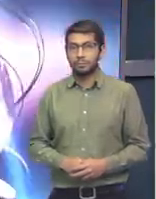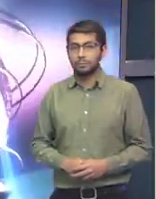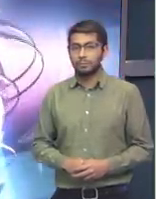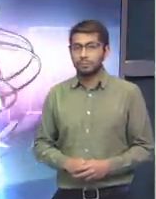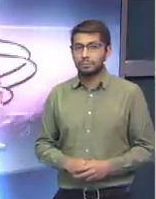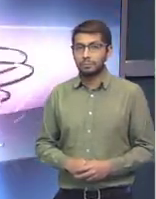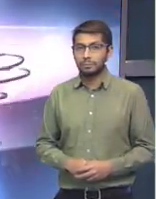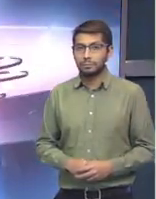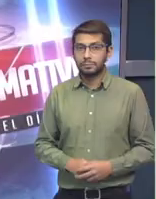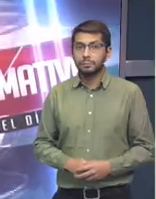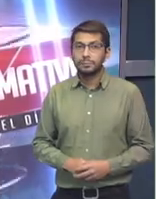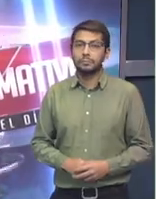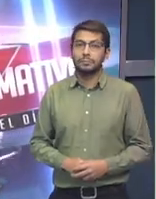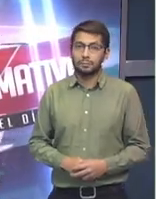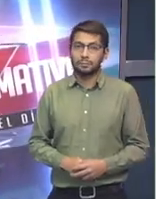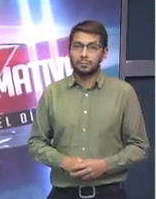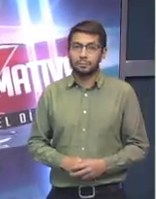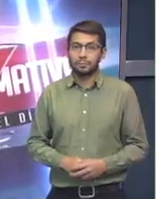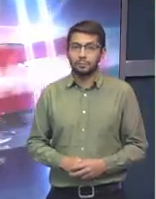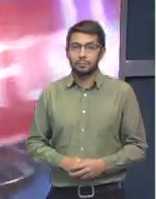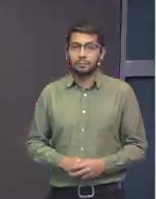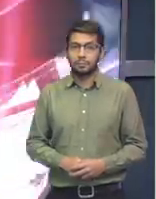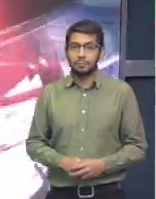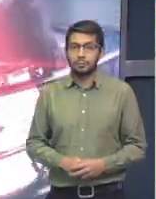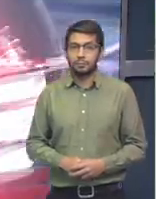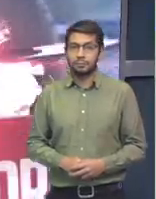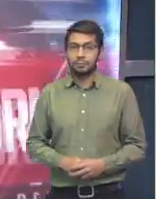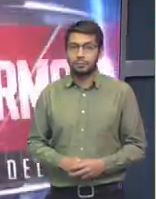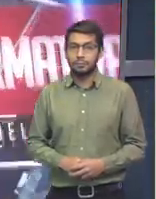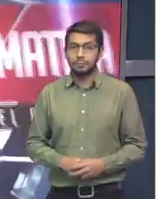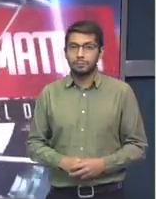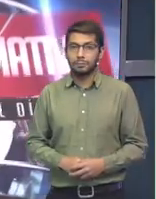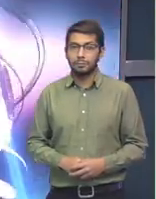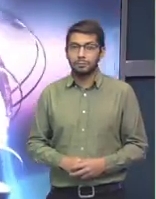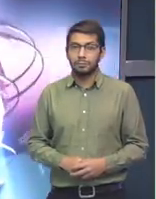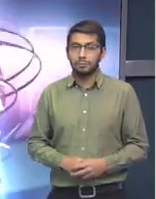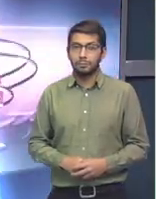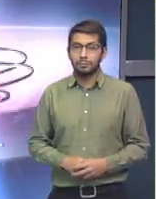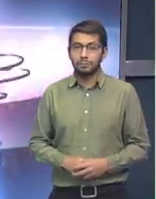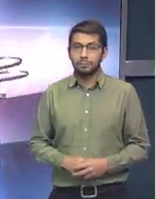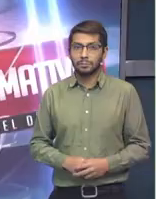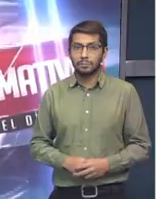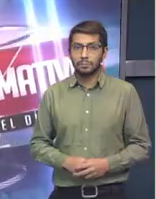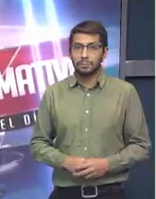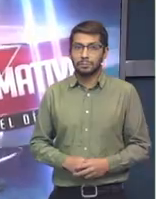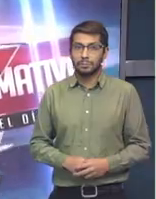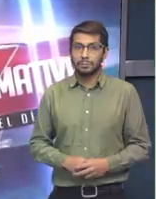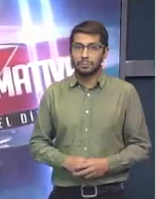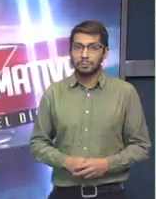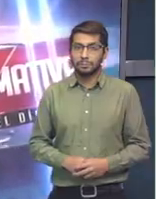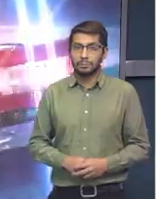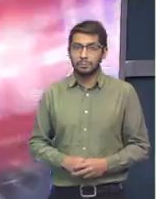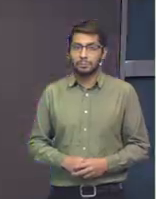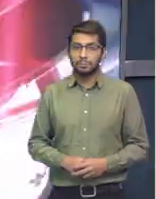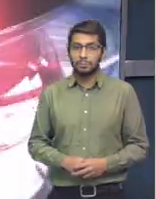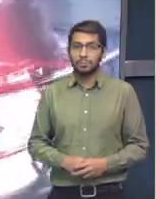a la página de CIS San Juan y reprogramar su turno, uh-huh. o también acercarse al vacunatorio, y si tenemos disponibilidad, porque ha habido ausentismo ese día, también